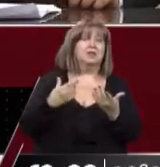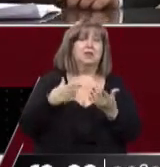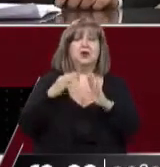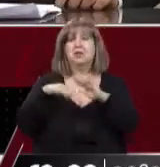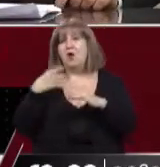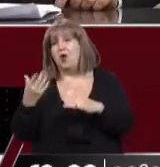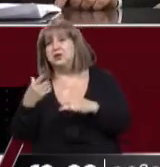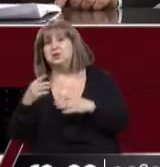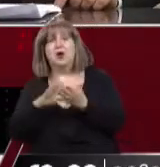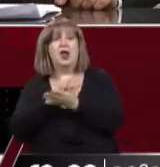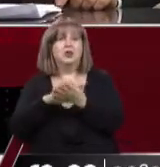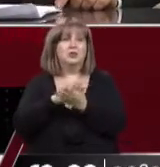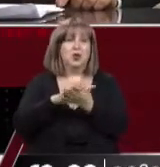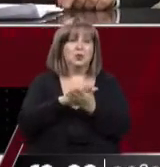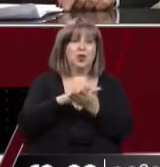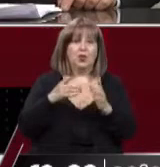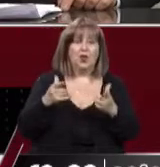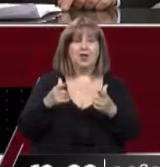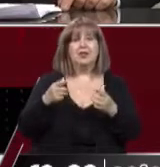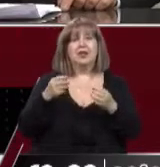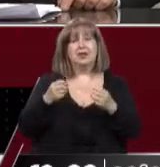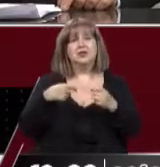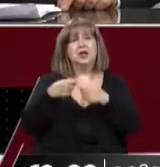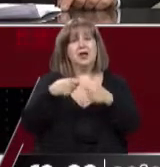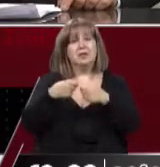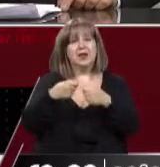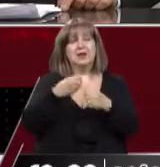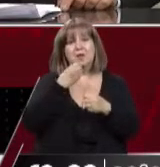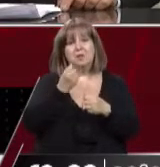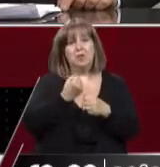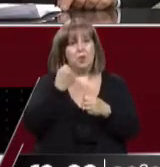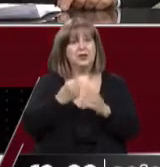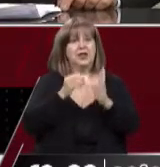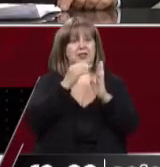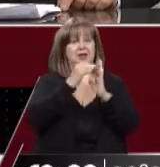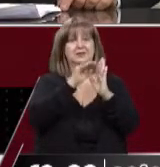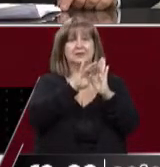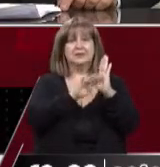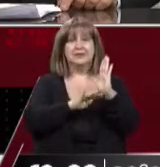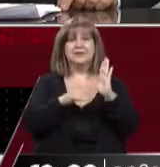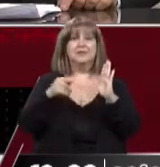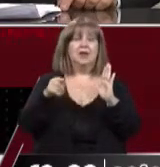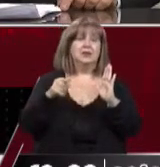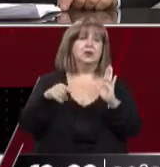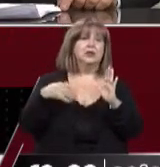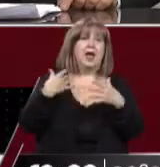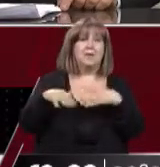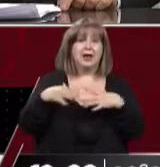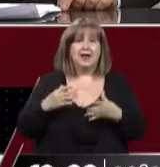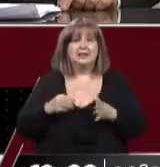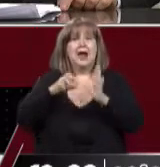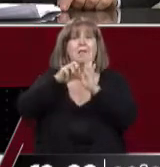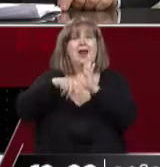encontraba soluciones y tenía que ser, bueno, por una cuestión de emergencia asistida por el Estado, que a partir